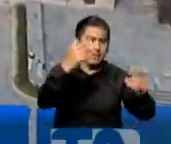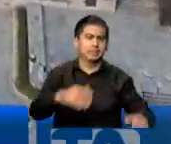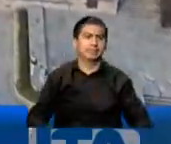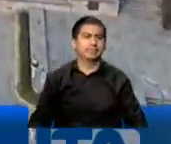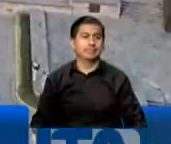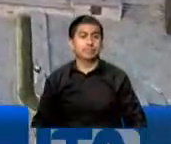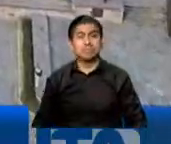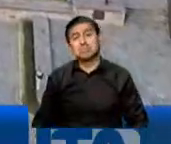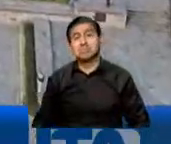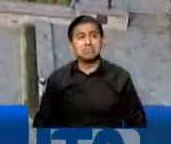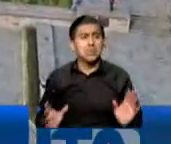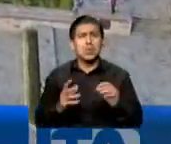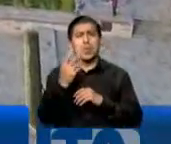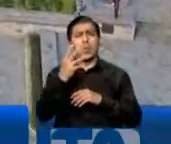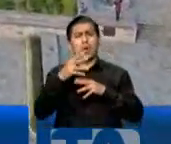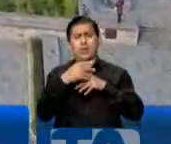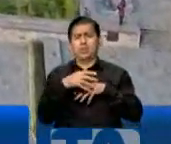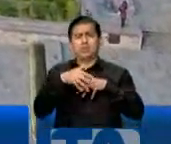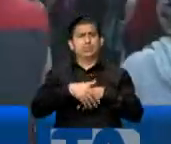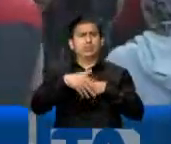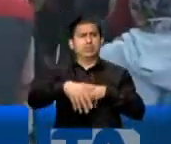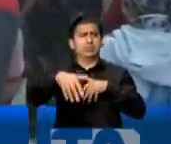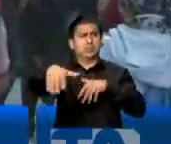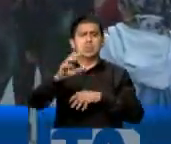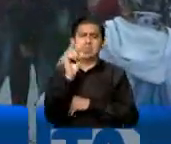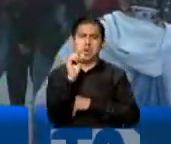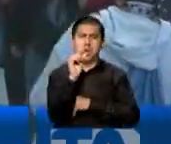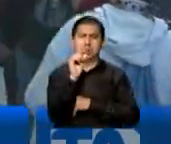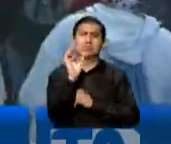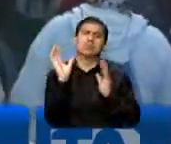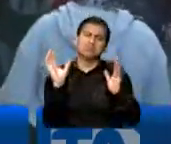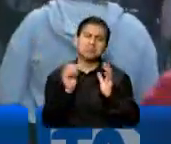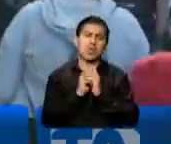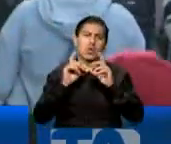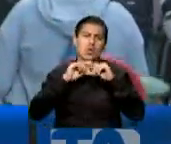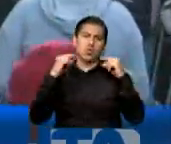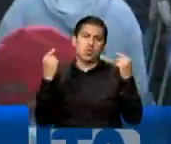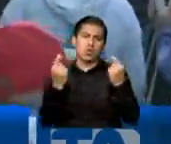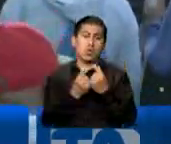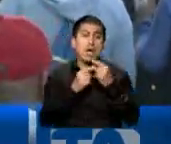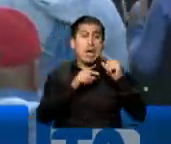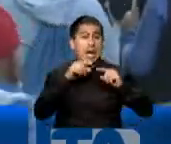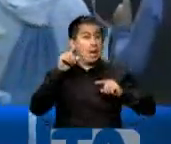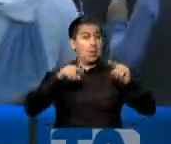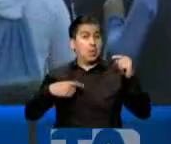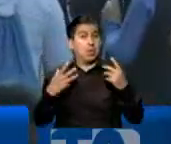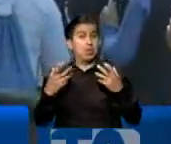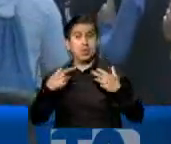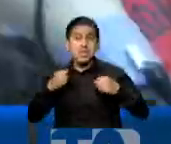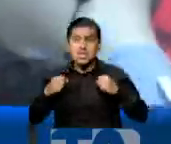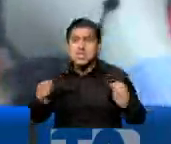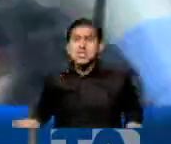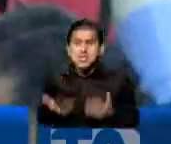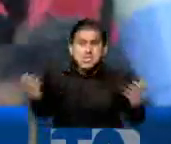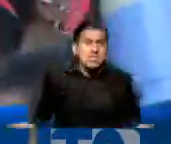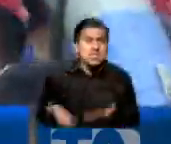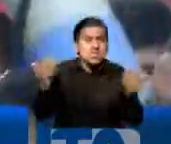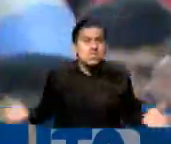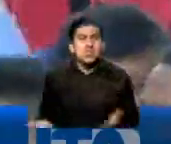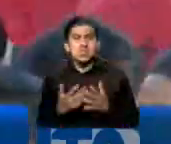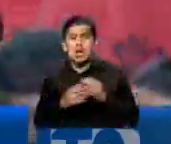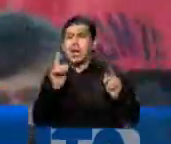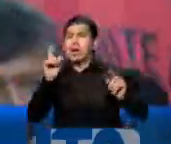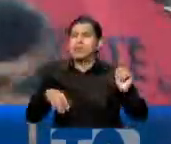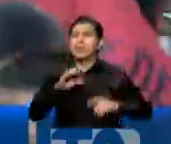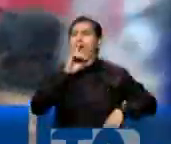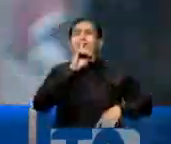No fueron más de 4 cuadras de quienes plegaron a la protesta y entre ellos, se dice, hubo interesados en el caos. Los que dejaron los